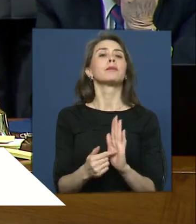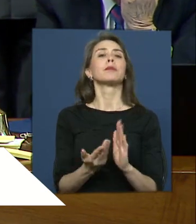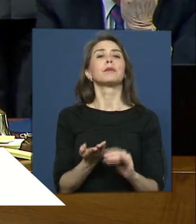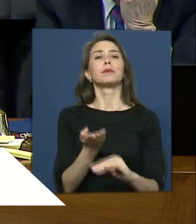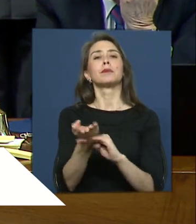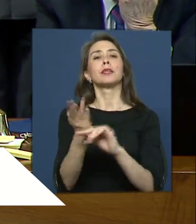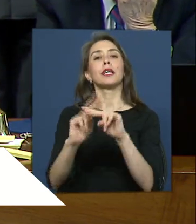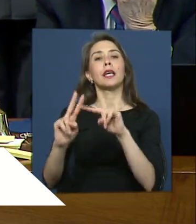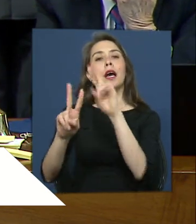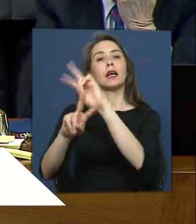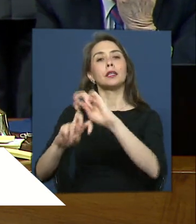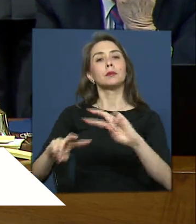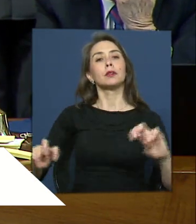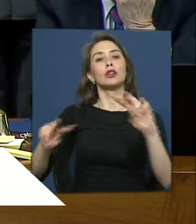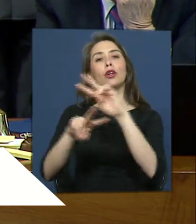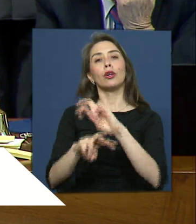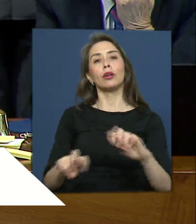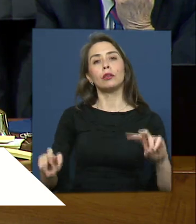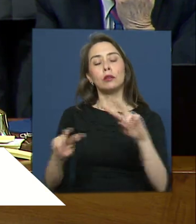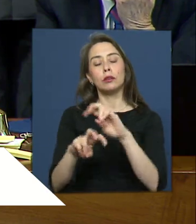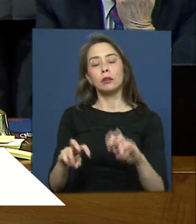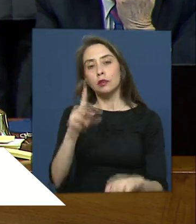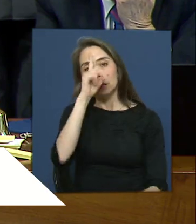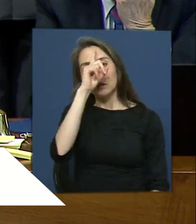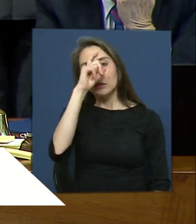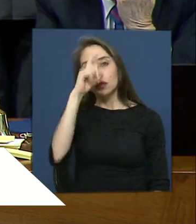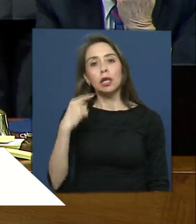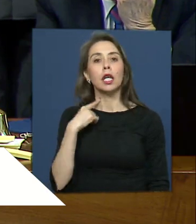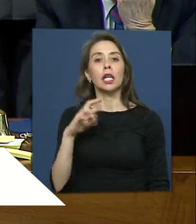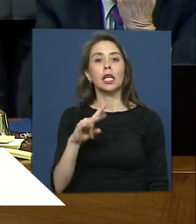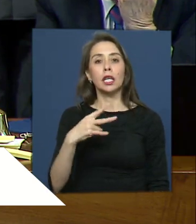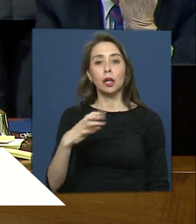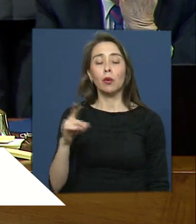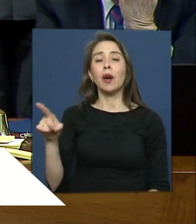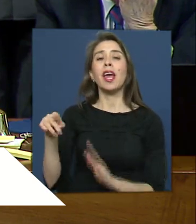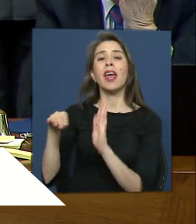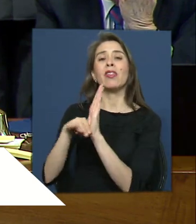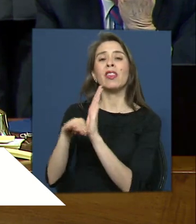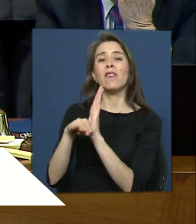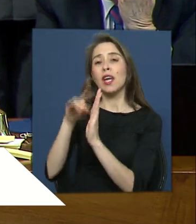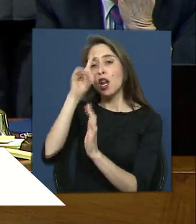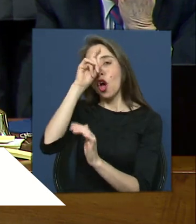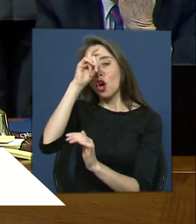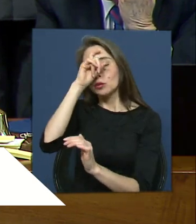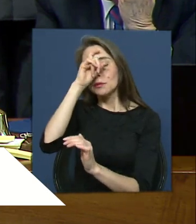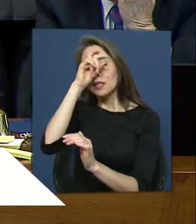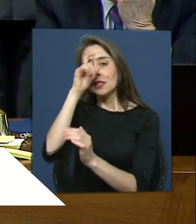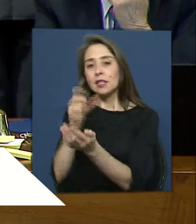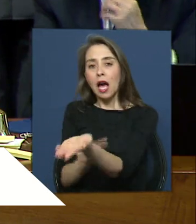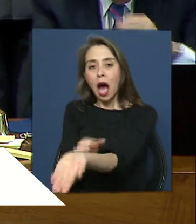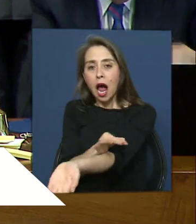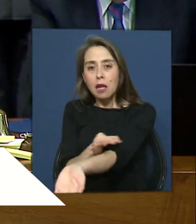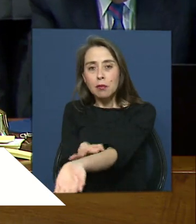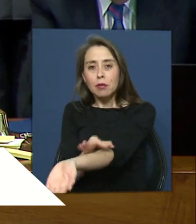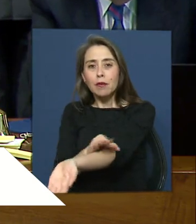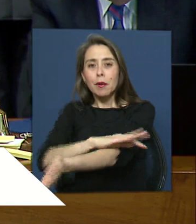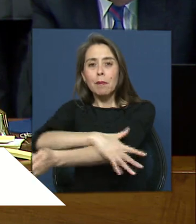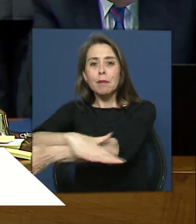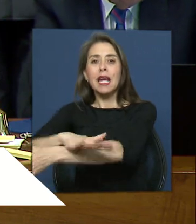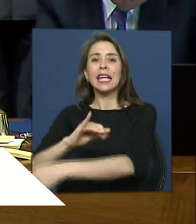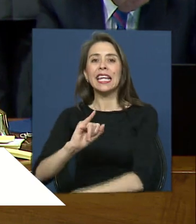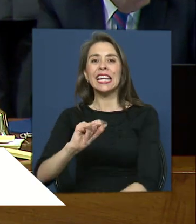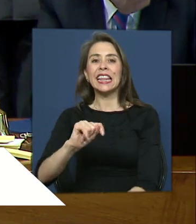estudios pertinentes a fin de que el Hospital de Quirihue eleve sus estándares, pasando a ser Hospital Provincial de la Costa Itata de alta complejidad. En